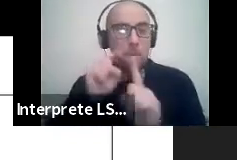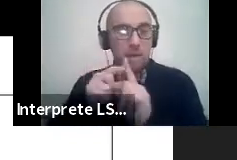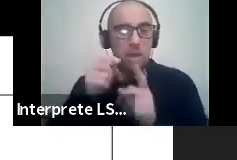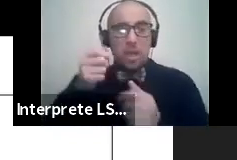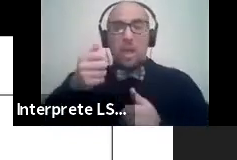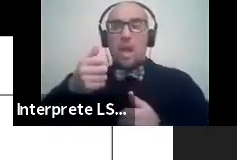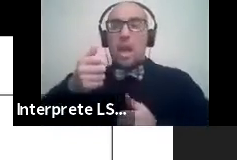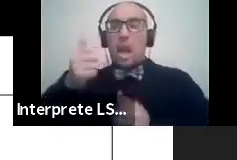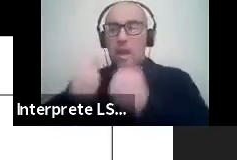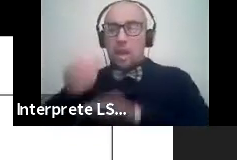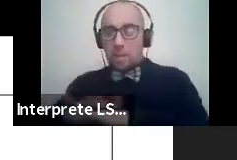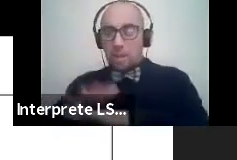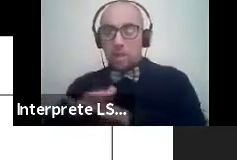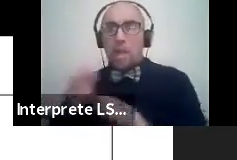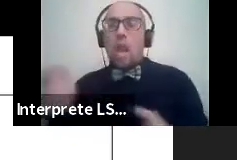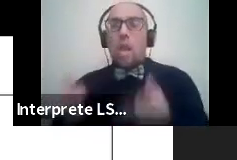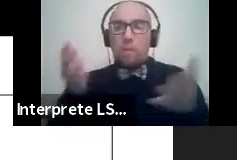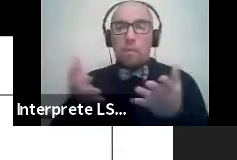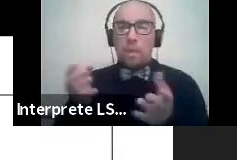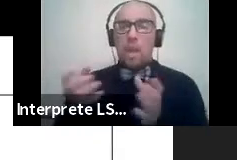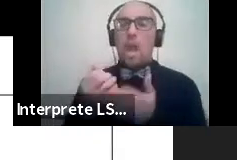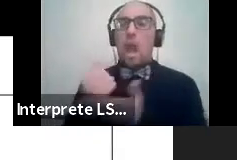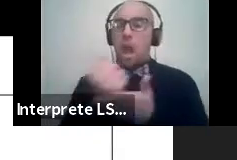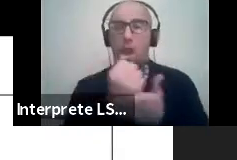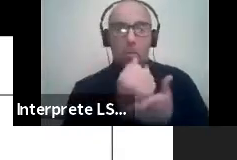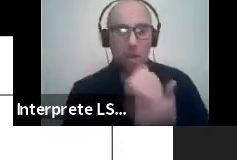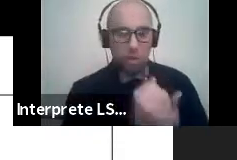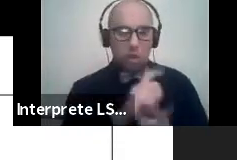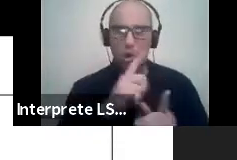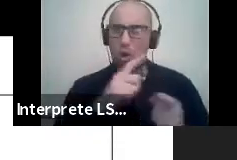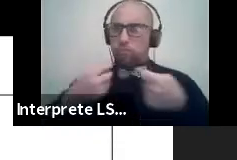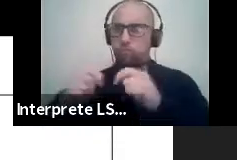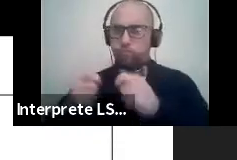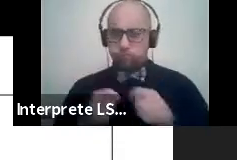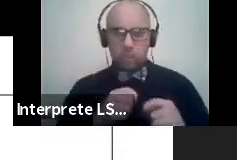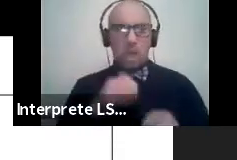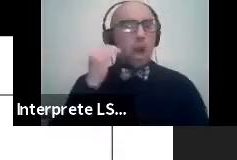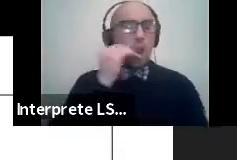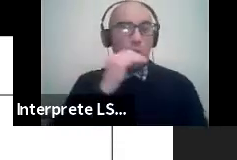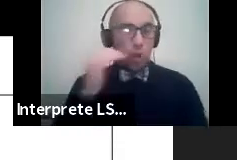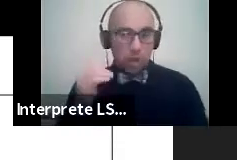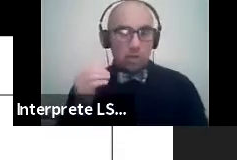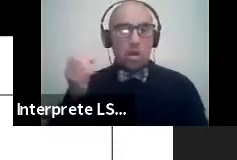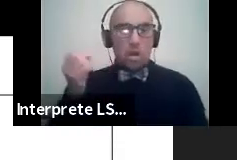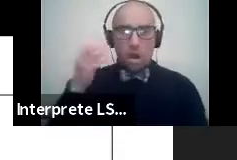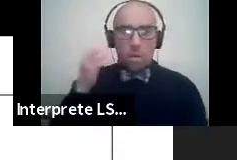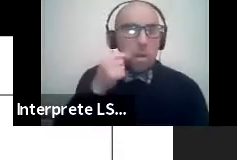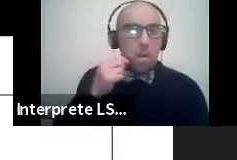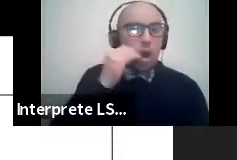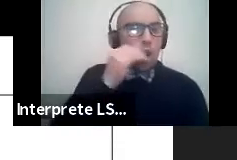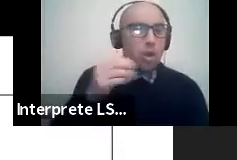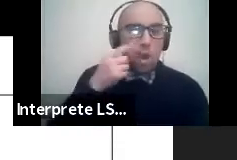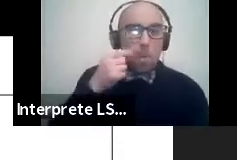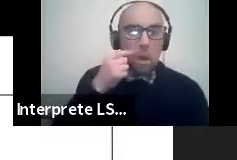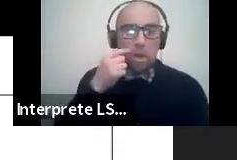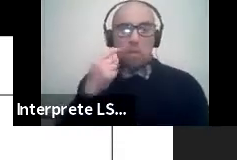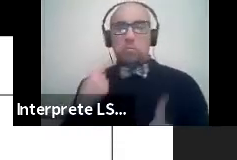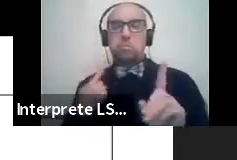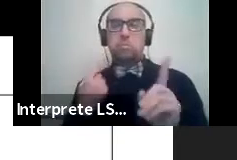cooperación en vez de la competencia. Típicamente los niños aprenden matemáticas en el pizarrón, o sea,